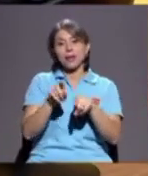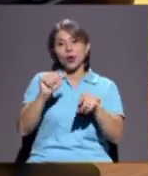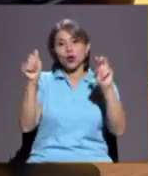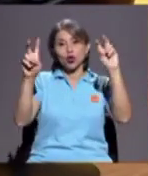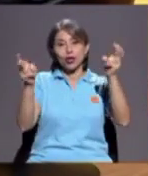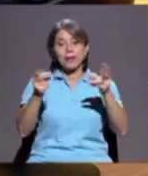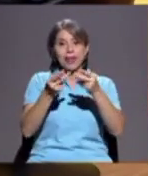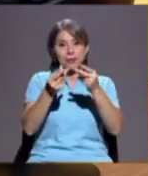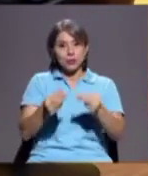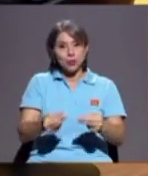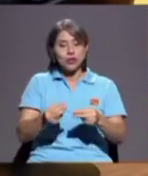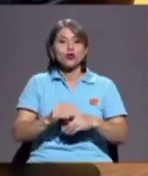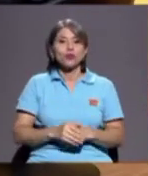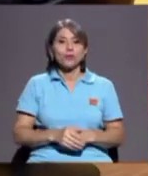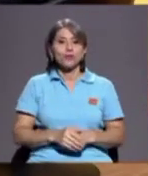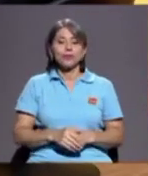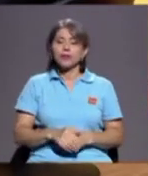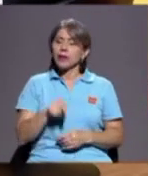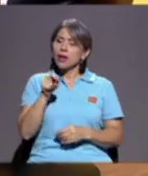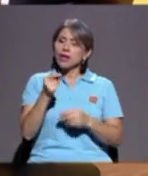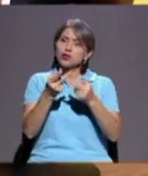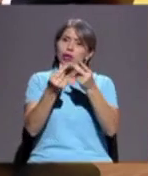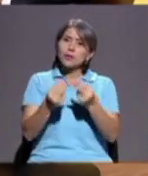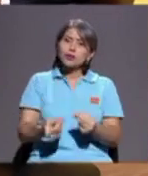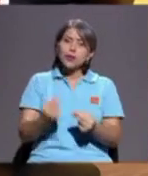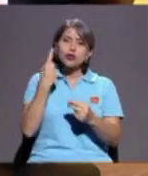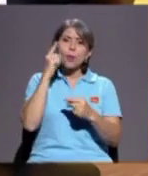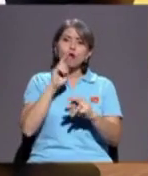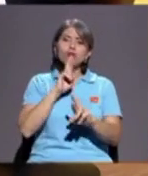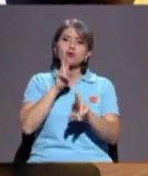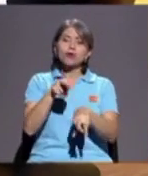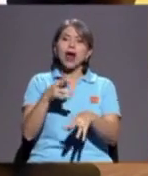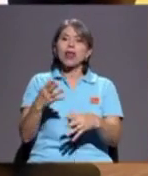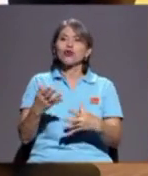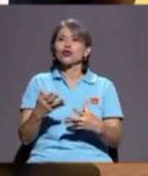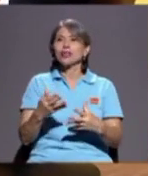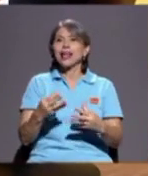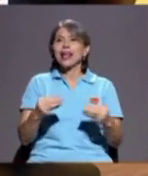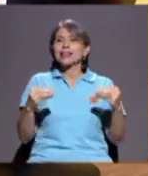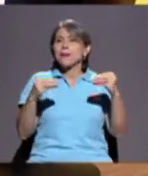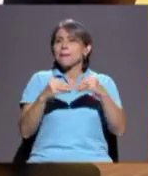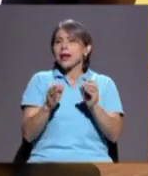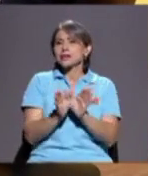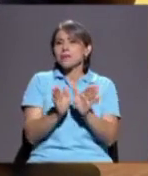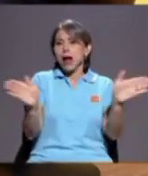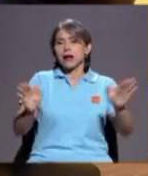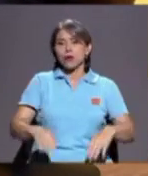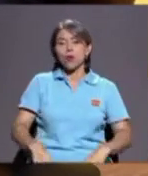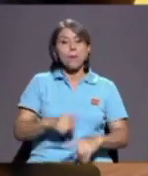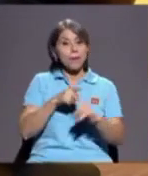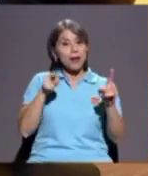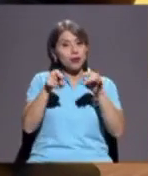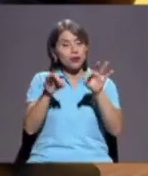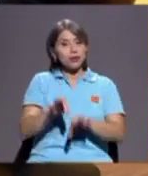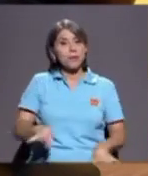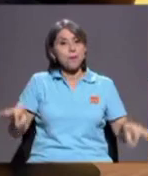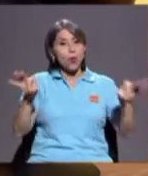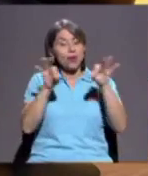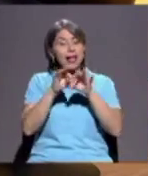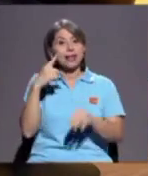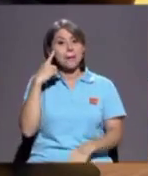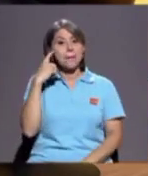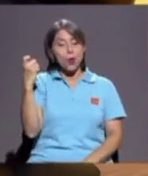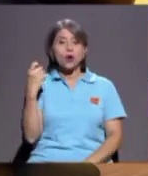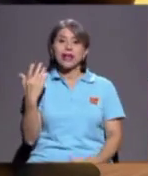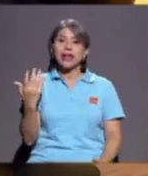del presupuesto. Esto del presupuesto por resultados es tal vez un poco más macro, pero es importante porque es la manera